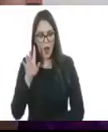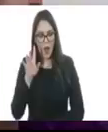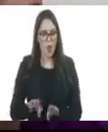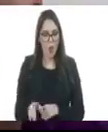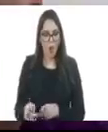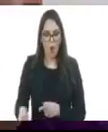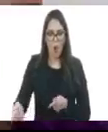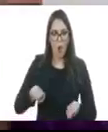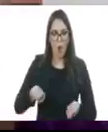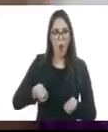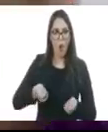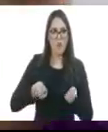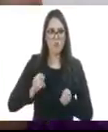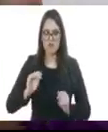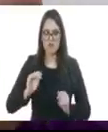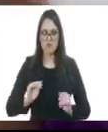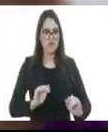de